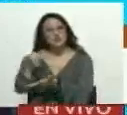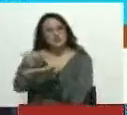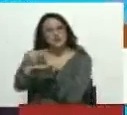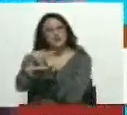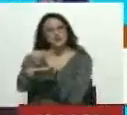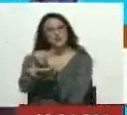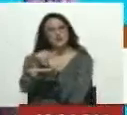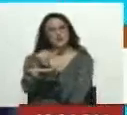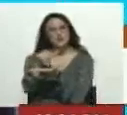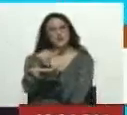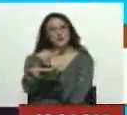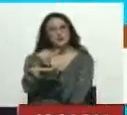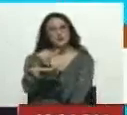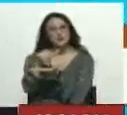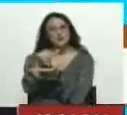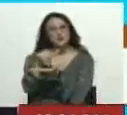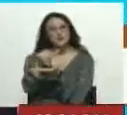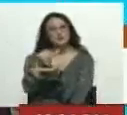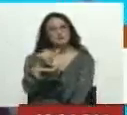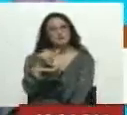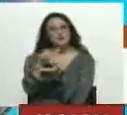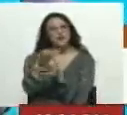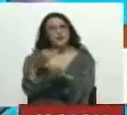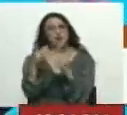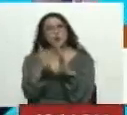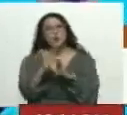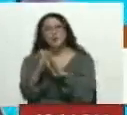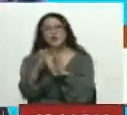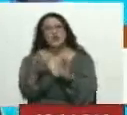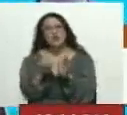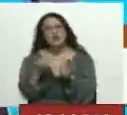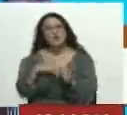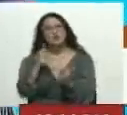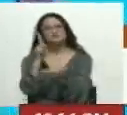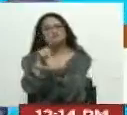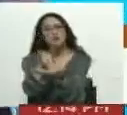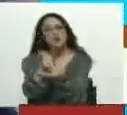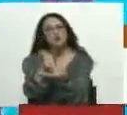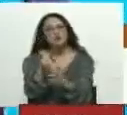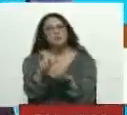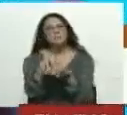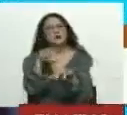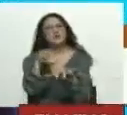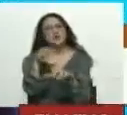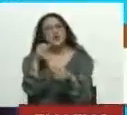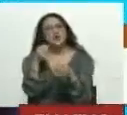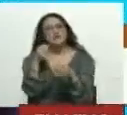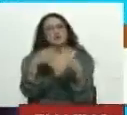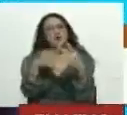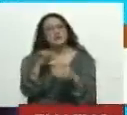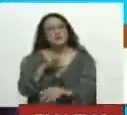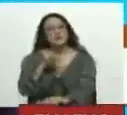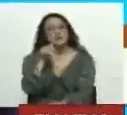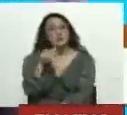es que tengo que ir donde esté la mayor cantidad de pueblo